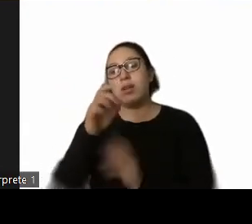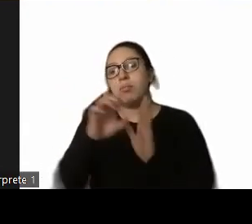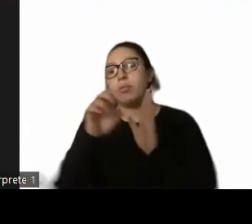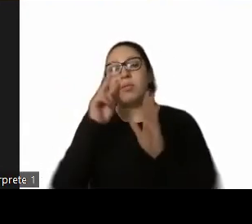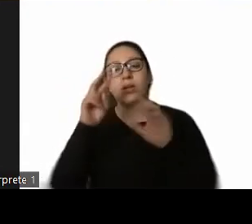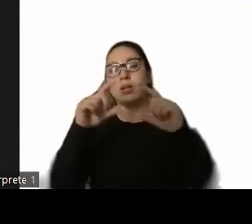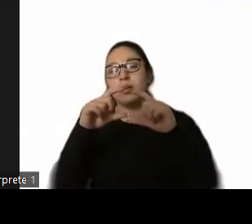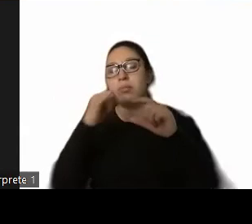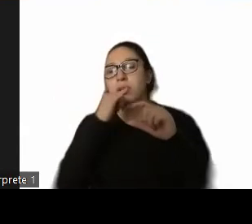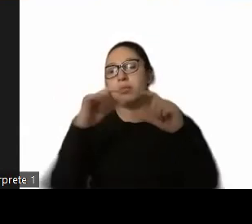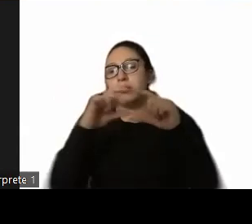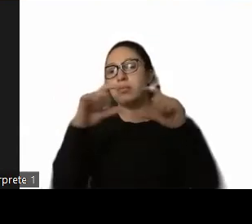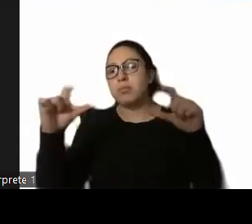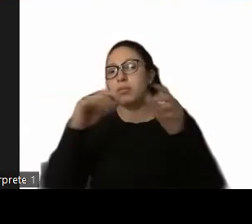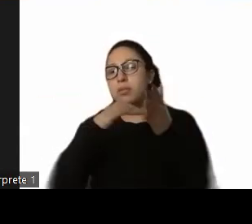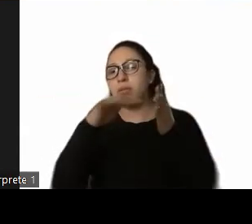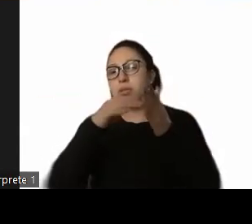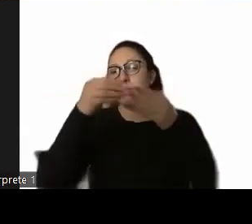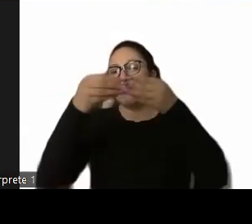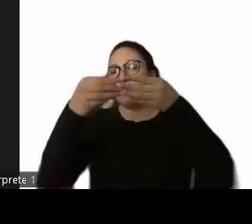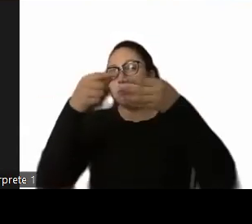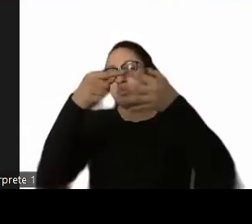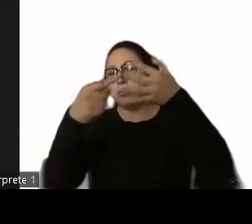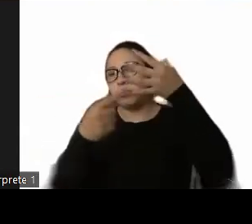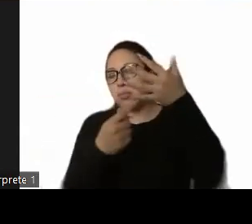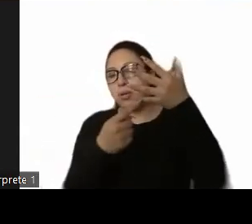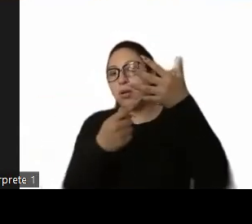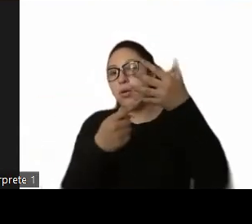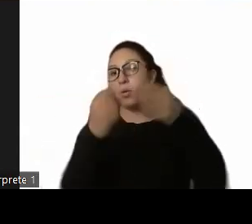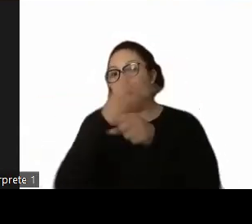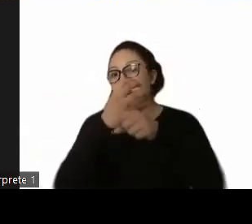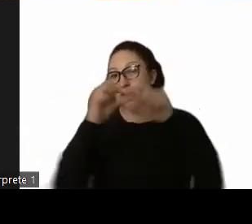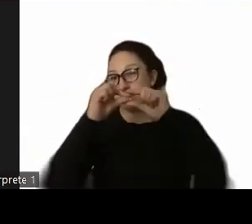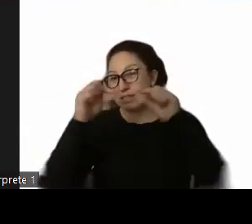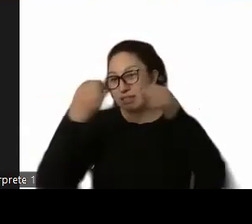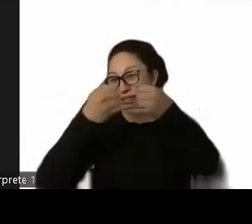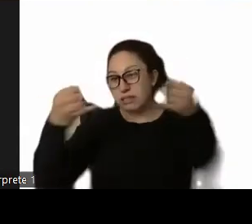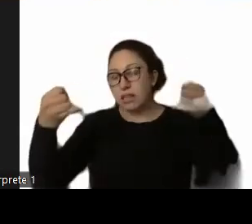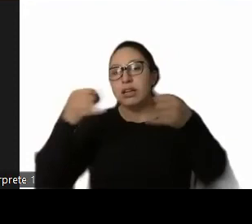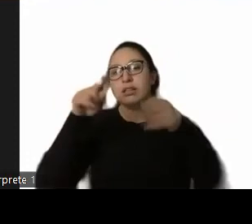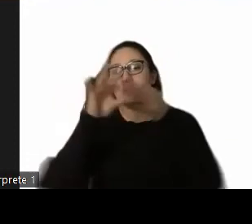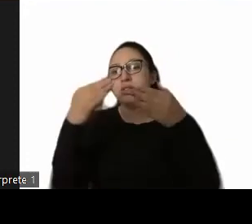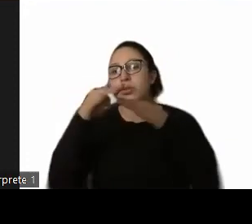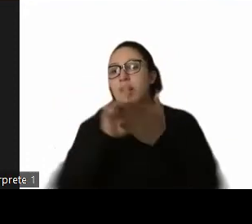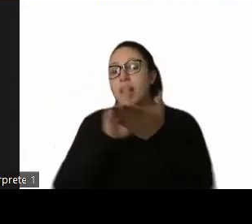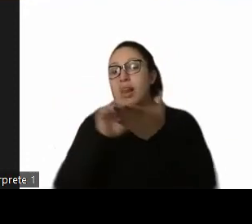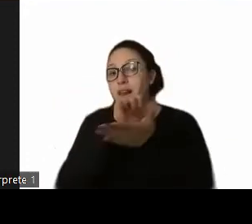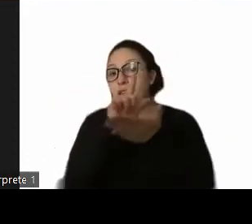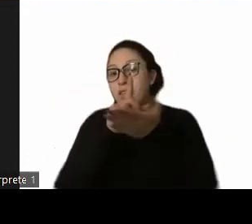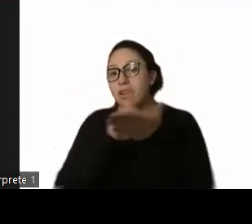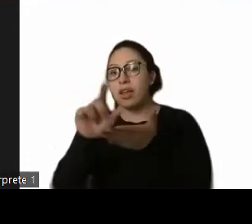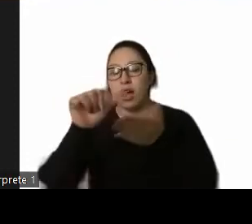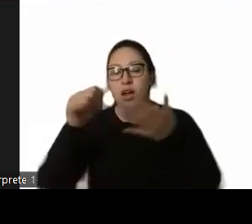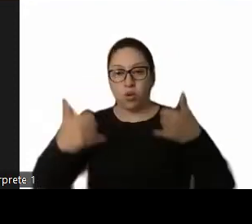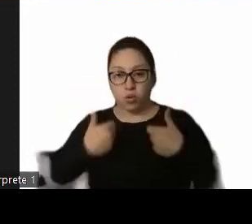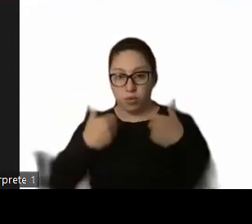perdón, en el renglón 1, 2, 3, en el cuarto renglón, habla sobre la ley de derechos de los jóvenes, pero la verdad es que de